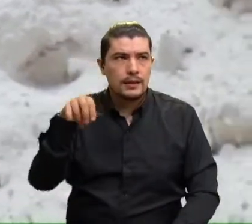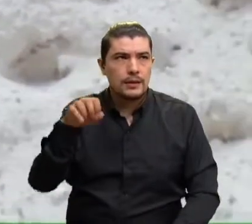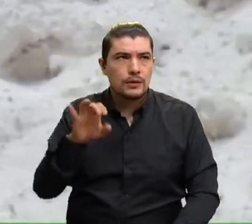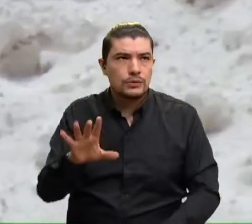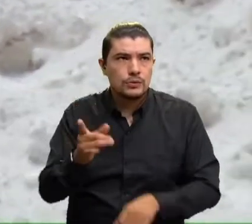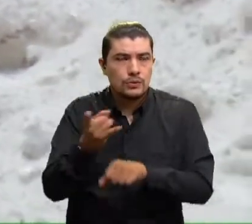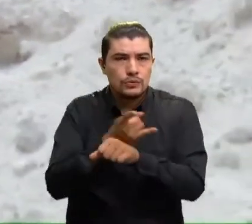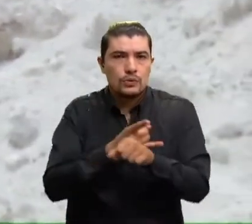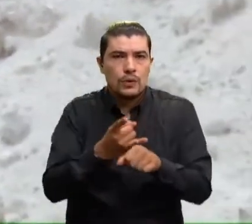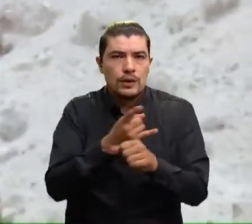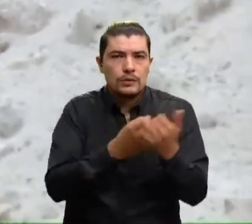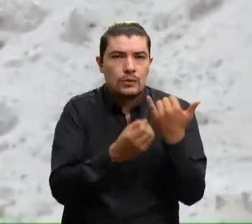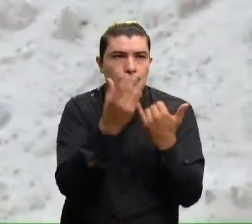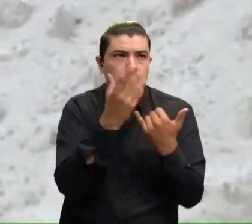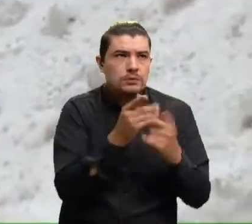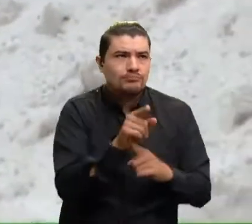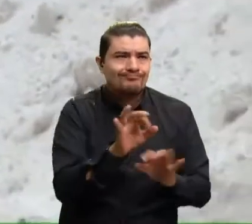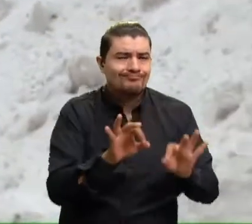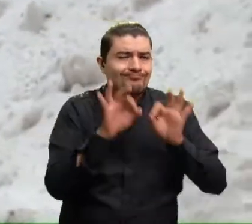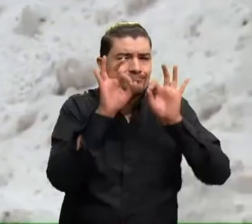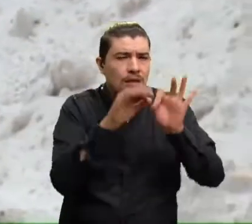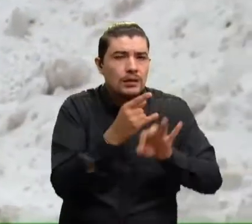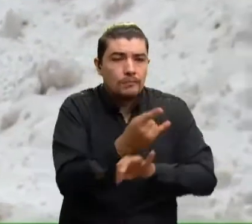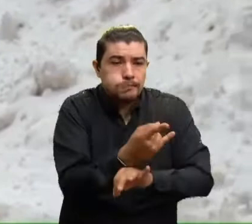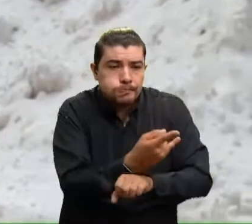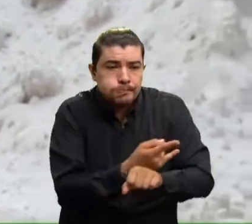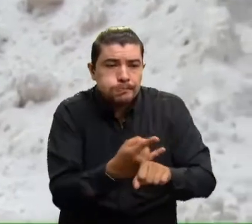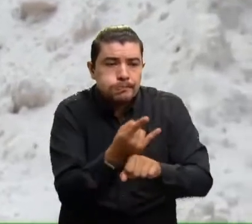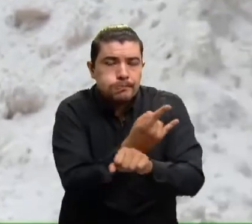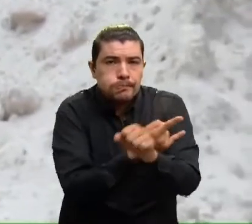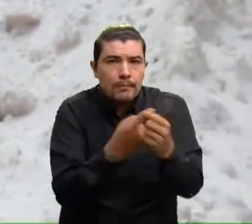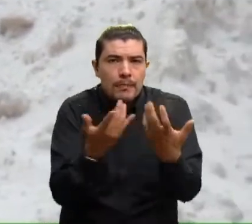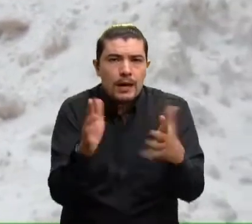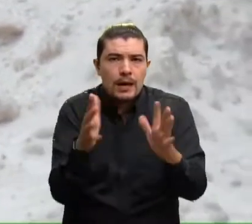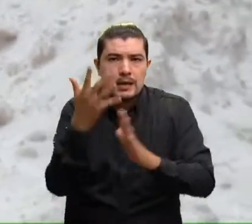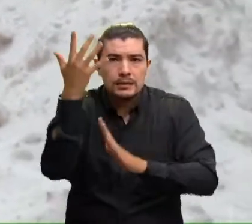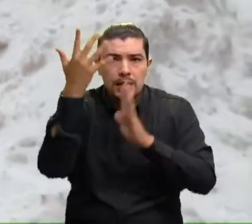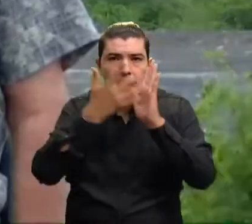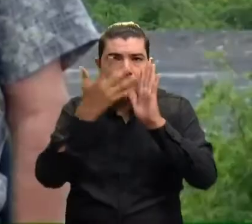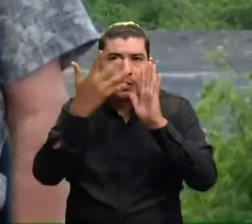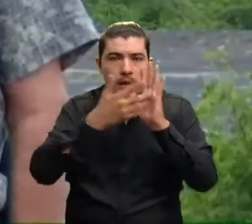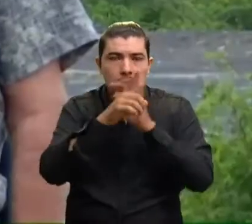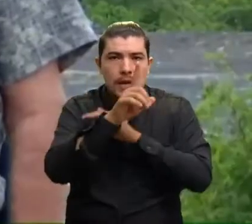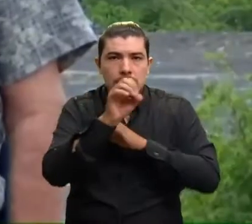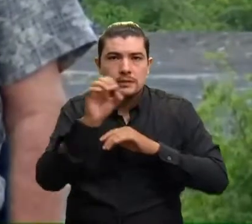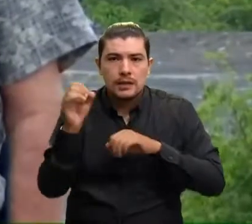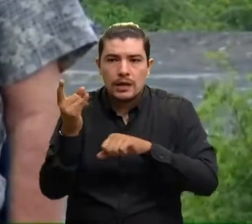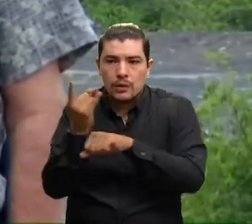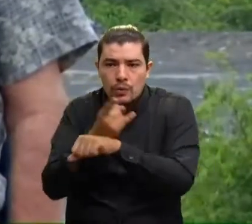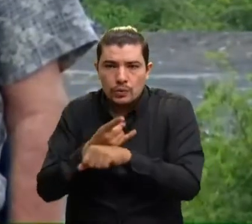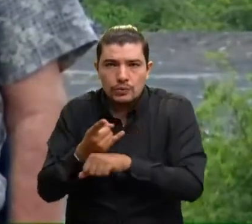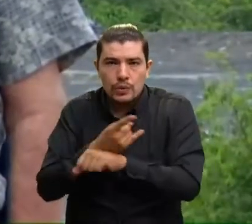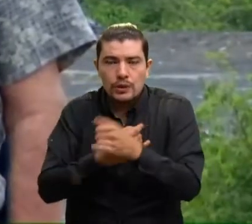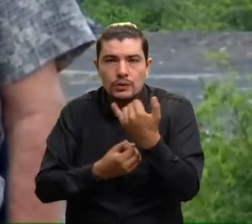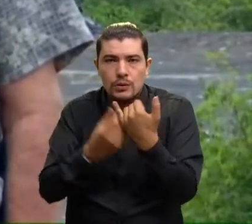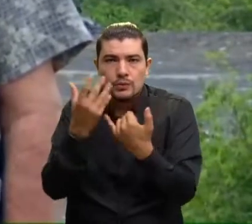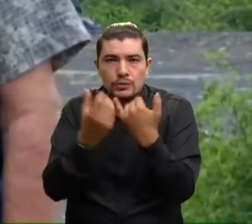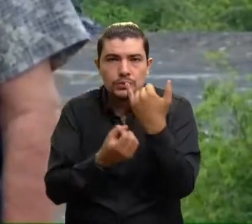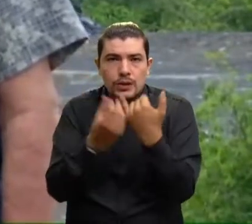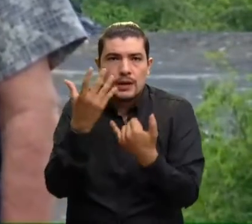alta pureza, la cual se utiliza aproximadamente para más de 5.100 usos industriales. La minería